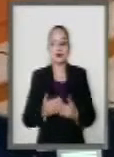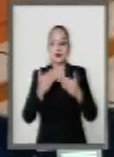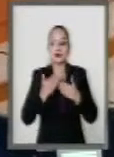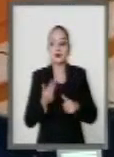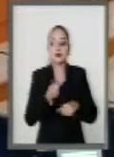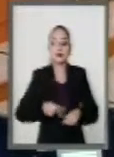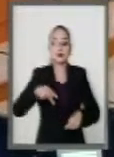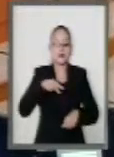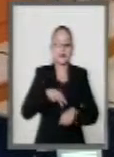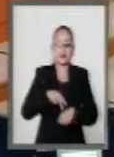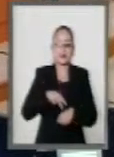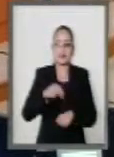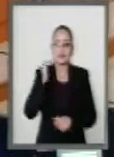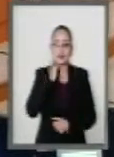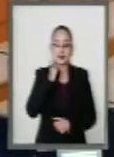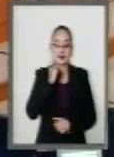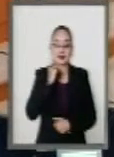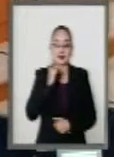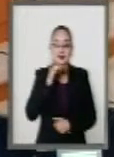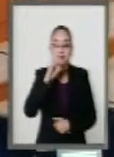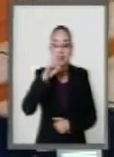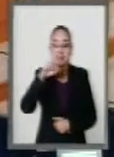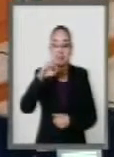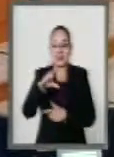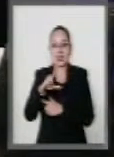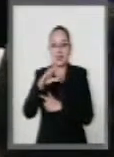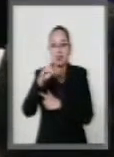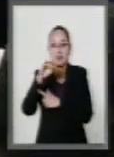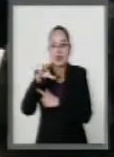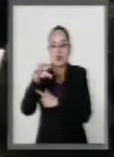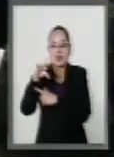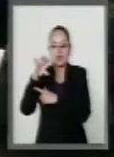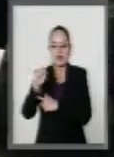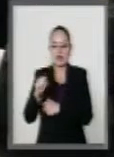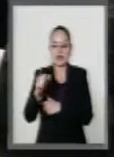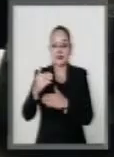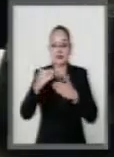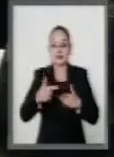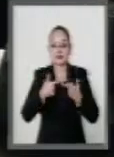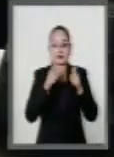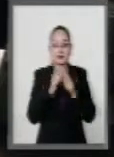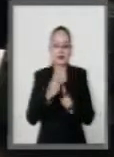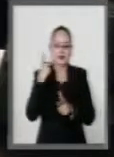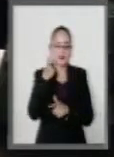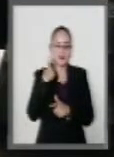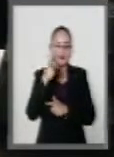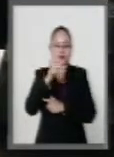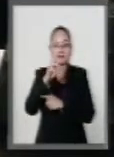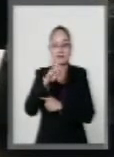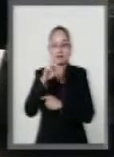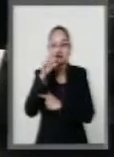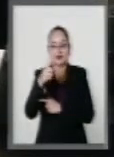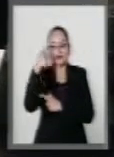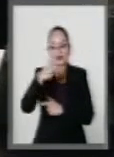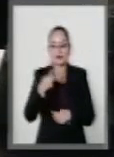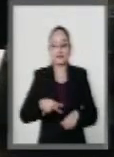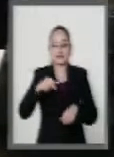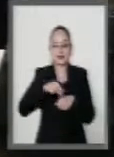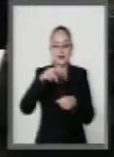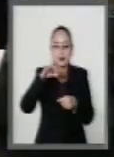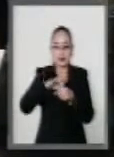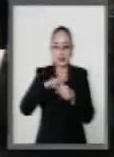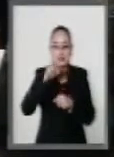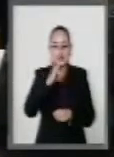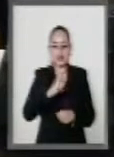Por el uso de la palabra, el senador Fidel de Médicis Hidalgo, del Partido de la Revolución Democrática, para hablar a favor del